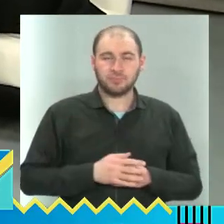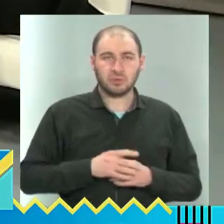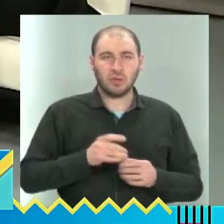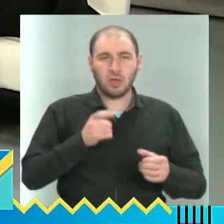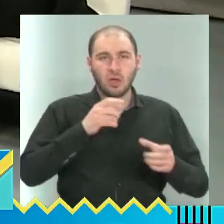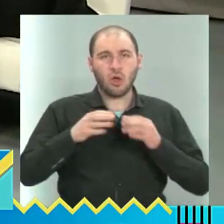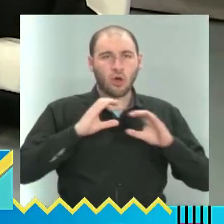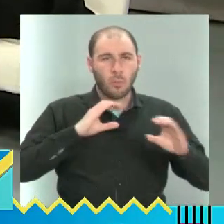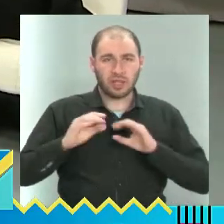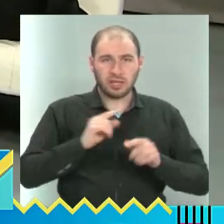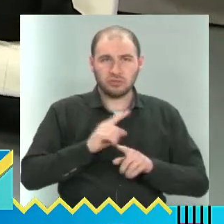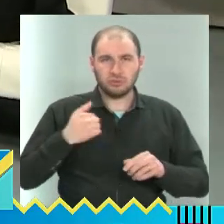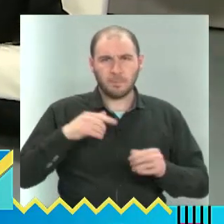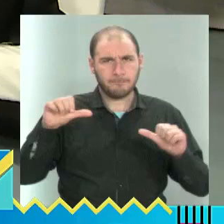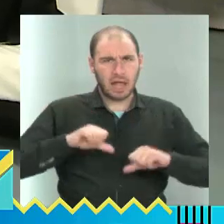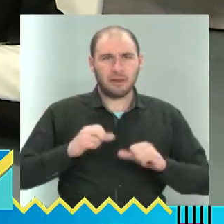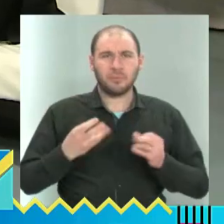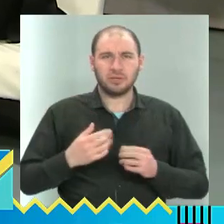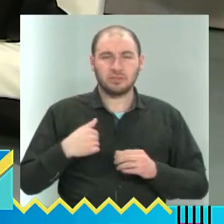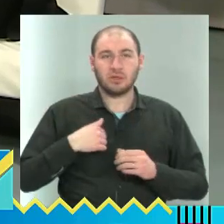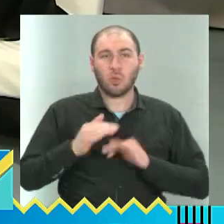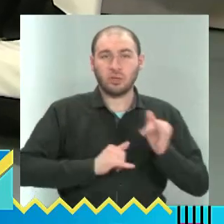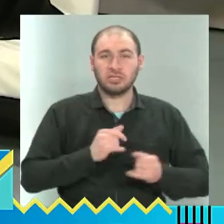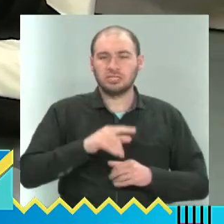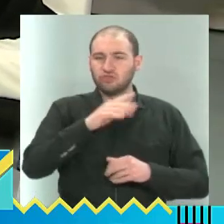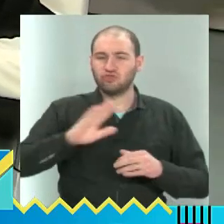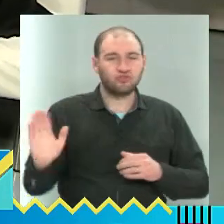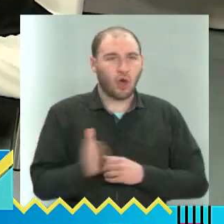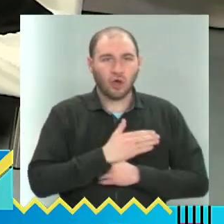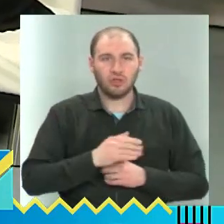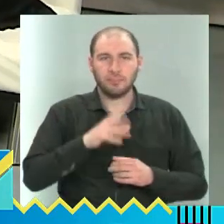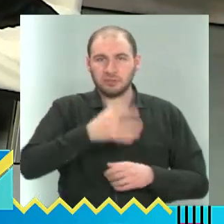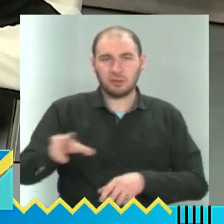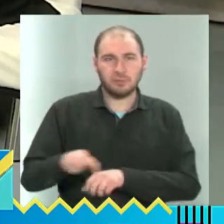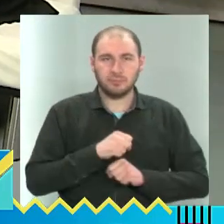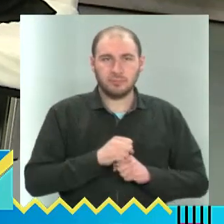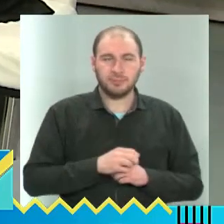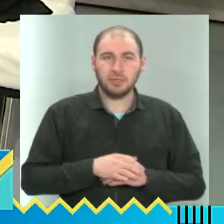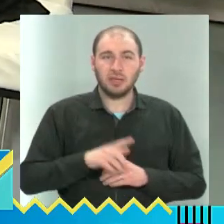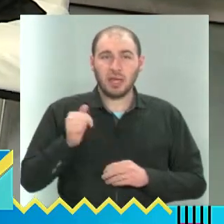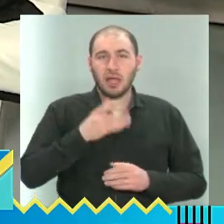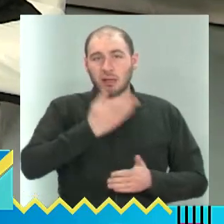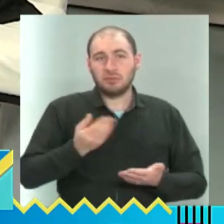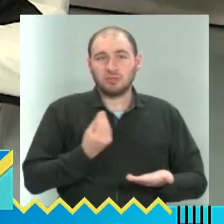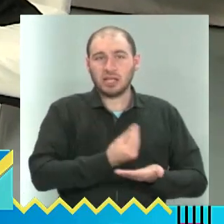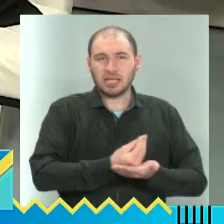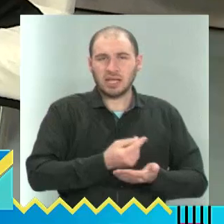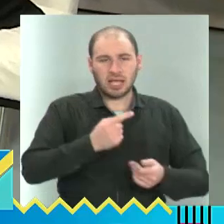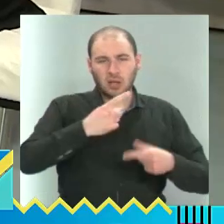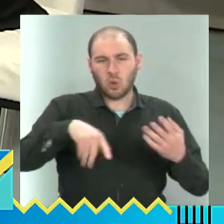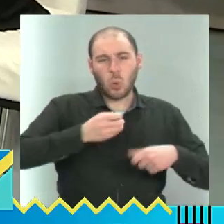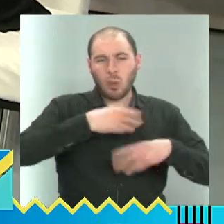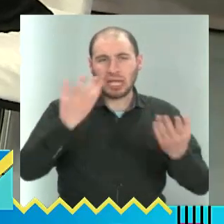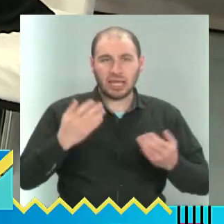comunicar, y haría mal yo si así lo hago, en sostener que en todos los casos de trata de personas hay funcionarios de cualquier